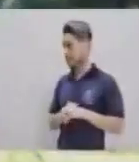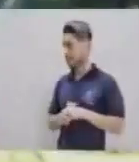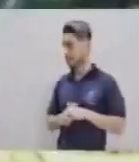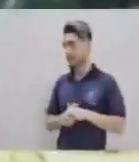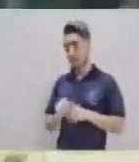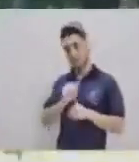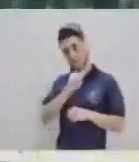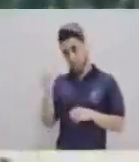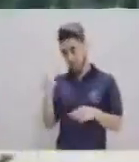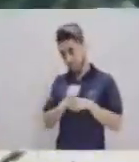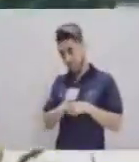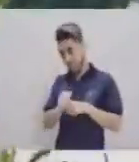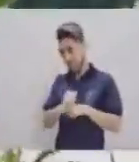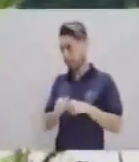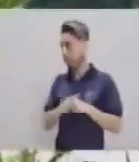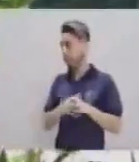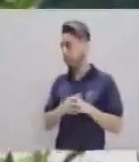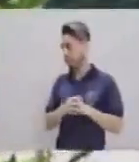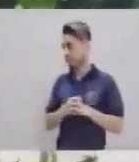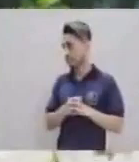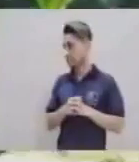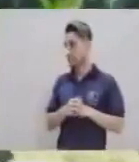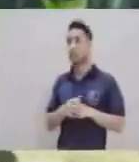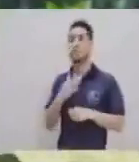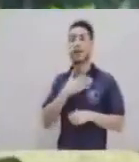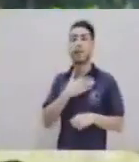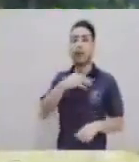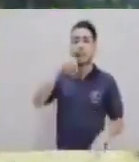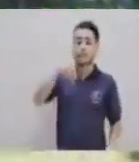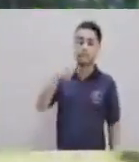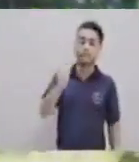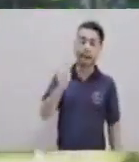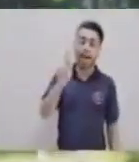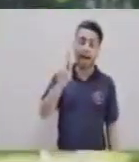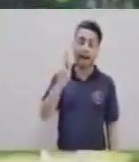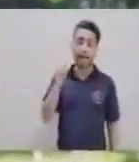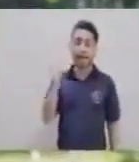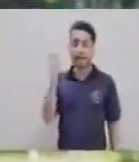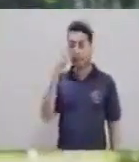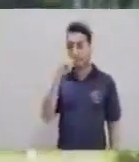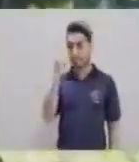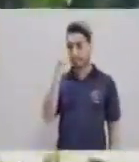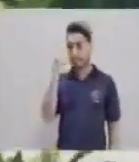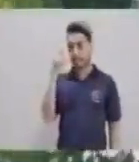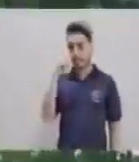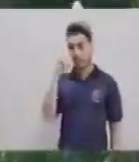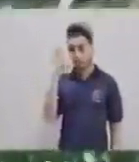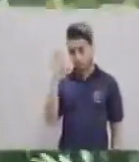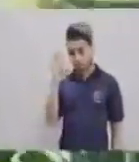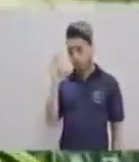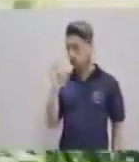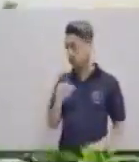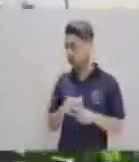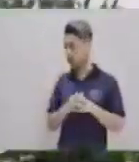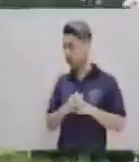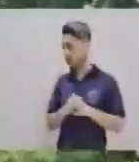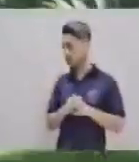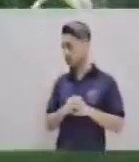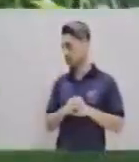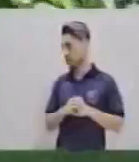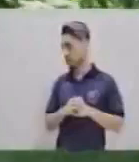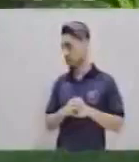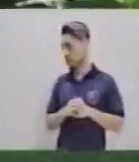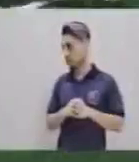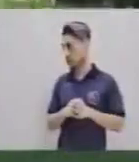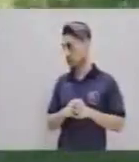Siguiente ejercicio. Vamos a denominar payasito. Vamos a colocar y adelante, el otro